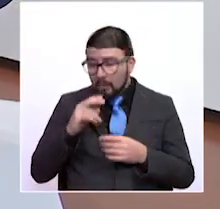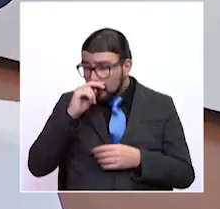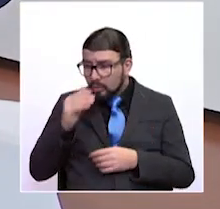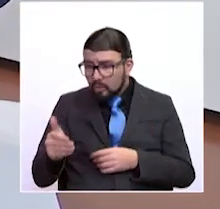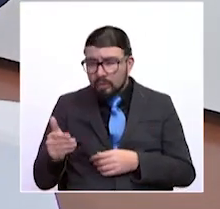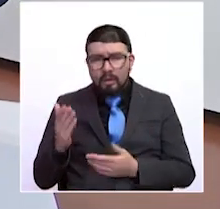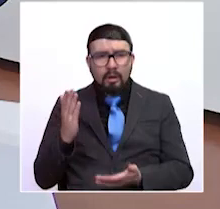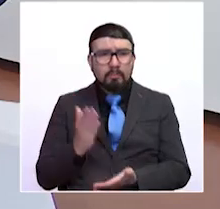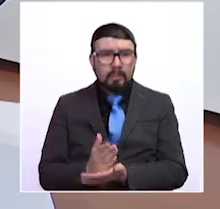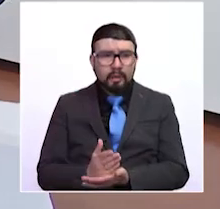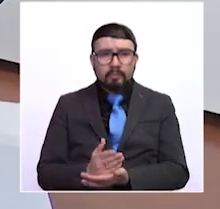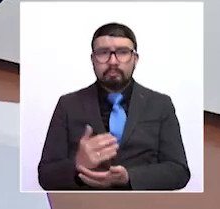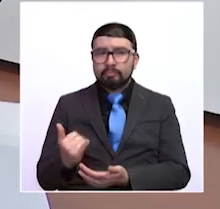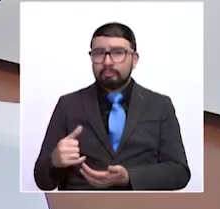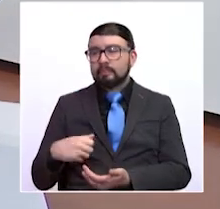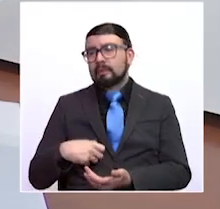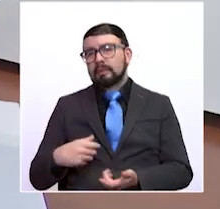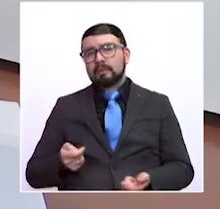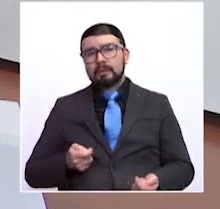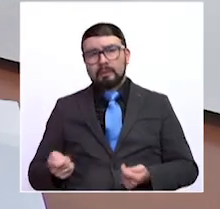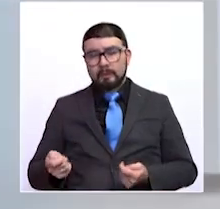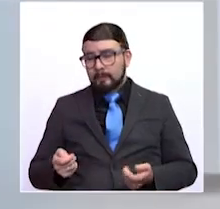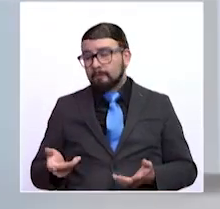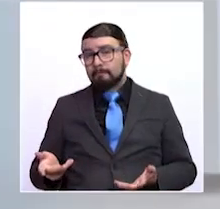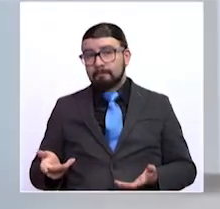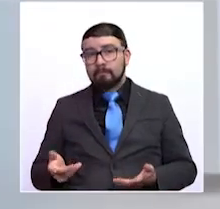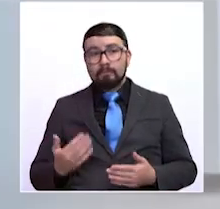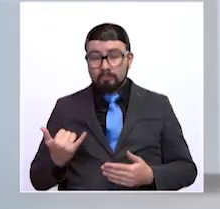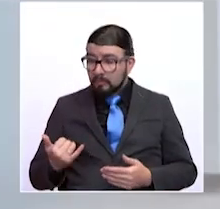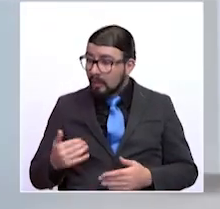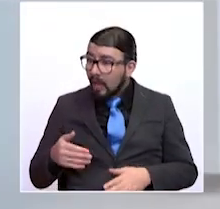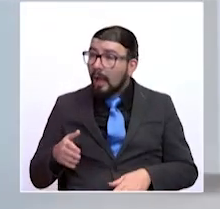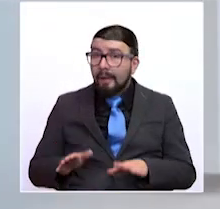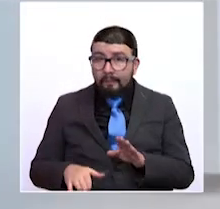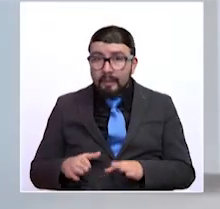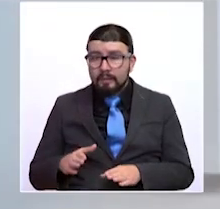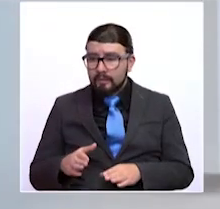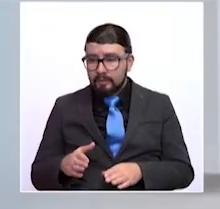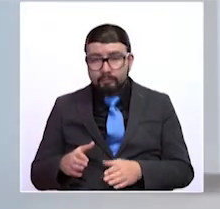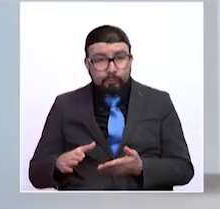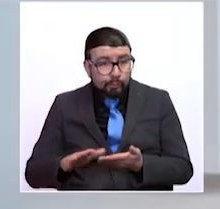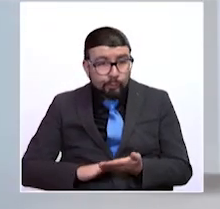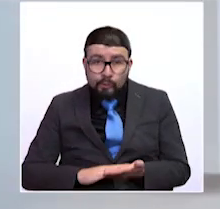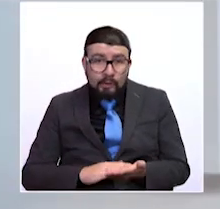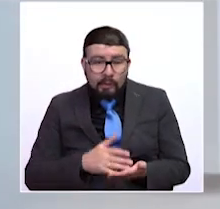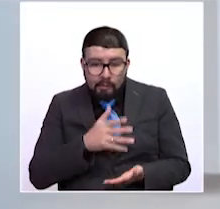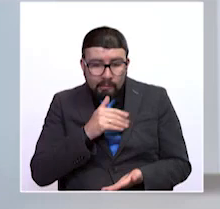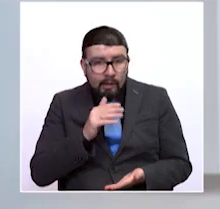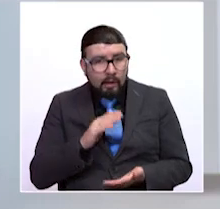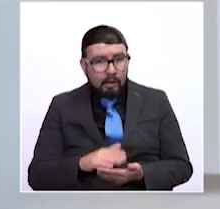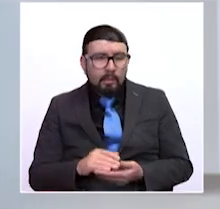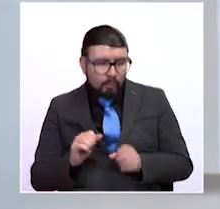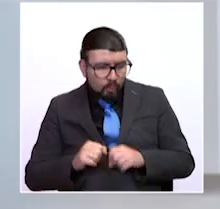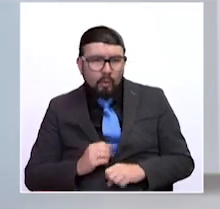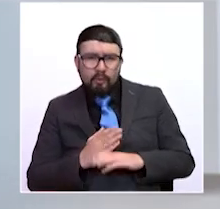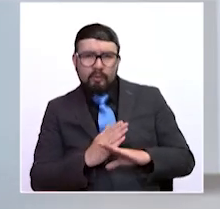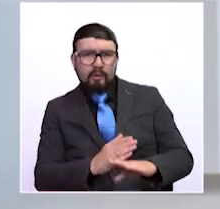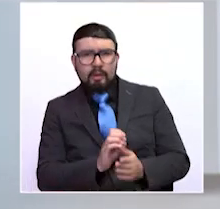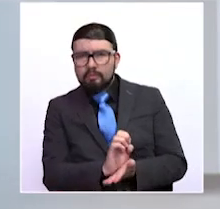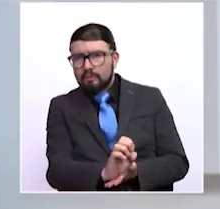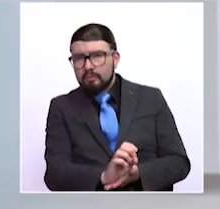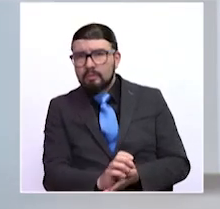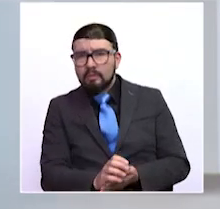presenta y las secuelas que muchas veces son irreparables y que se podrían evitar. Y es triste que